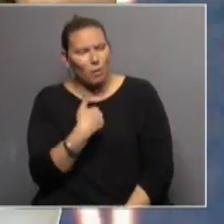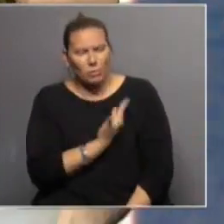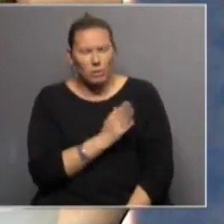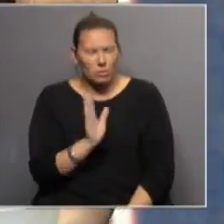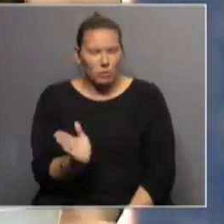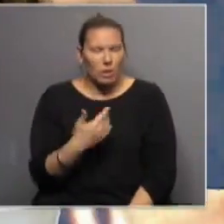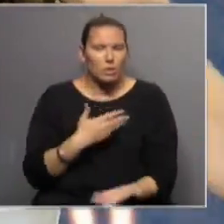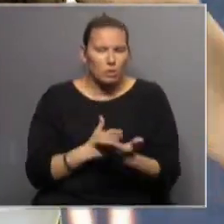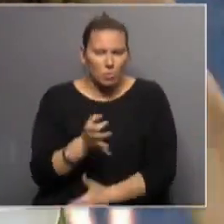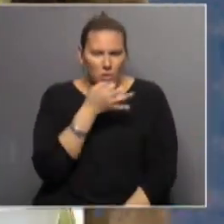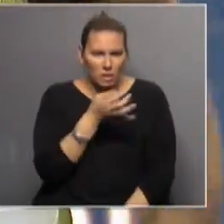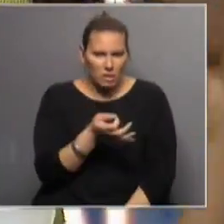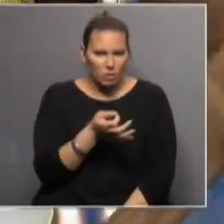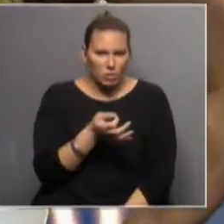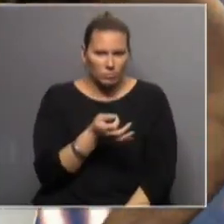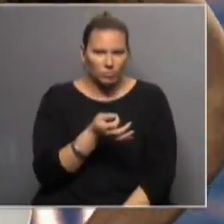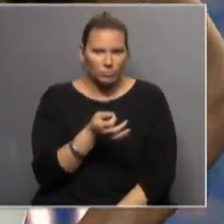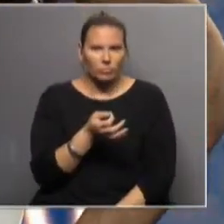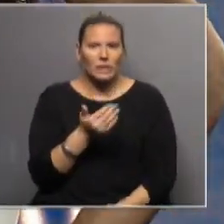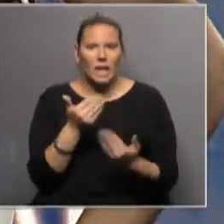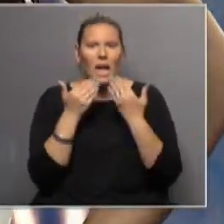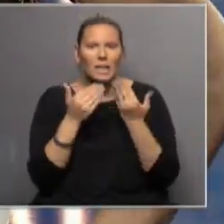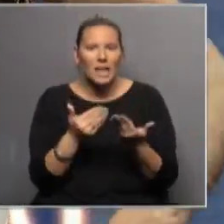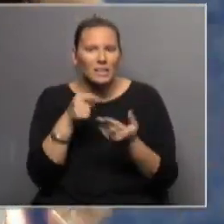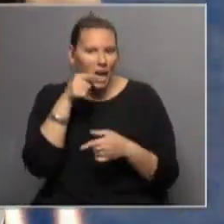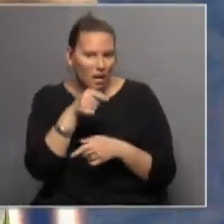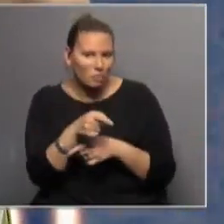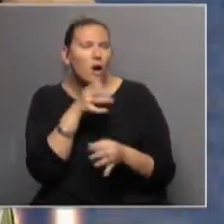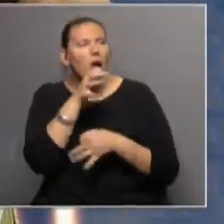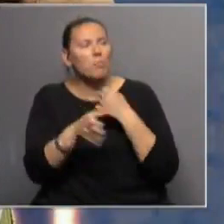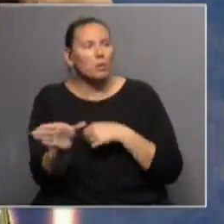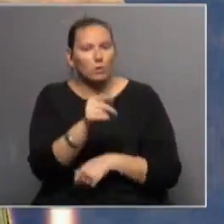yo ves que estoy usando digo? El viejo recurso de que a través tuyo le explico a todas quienes para no mí